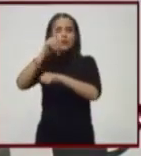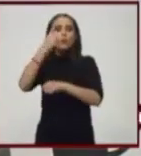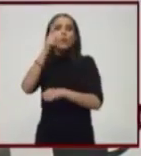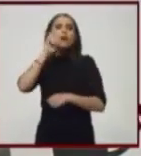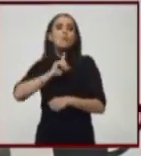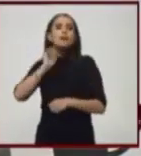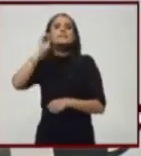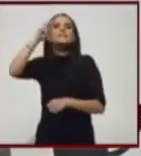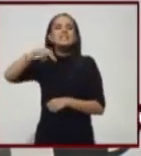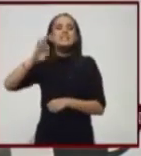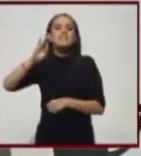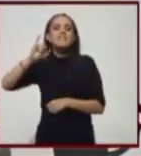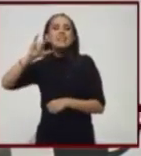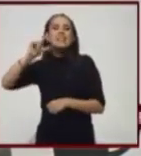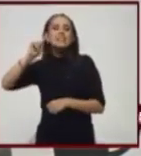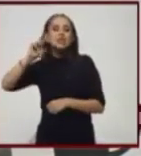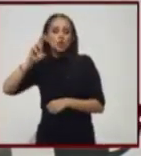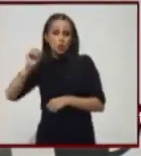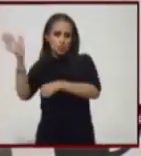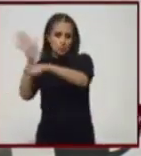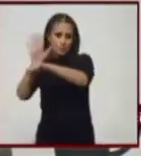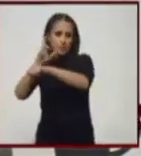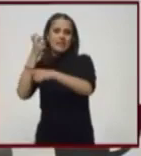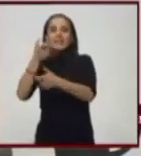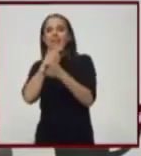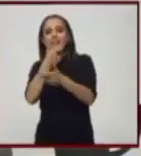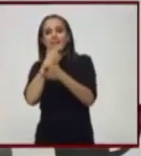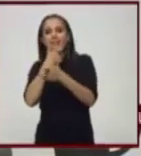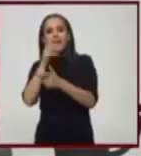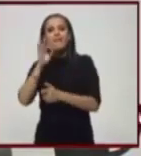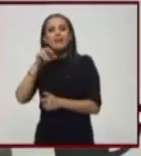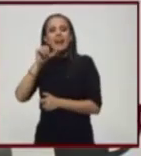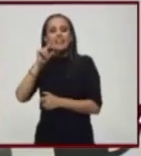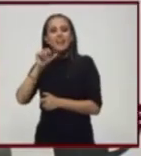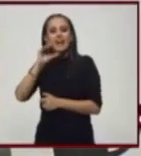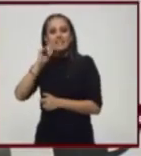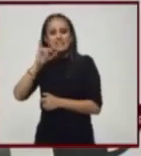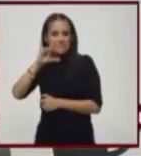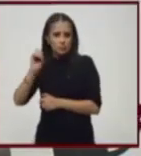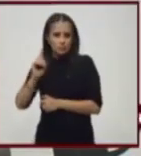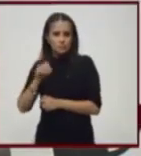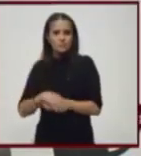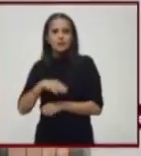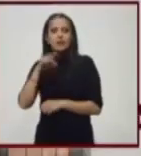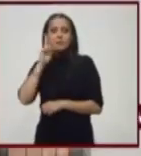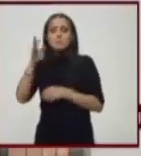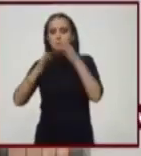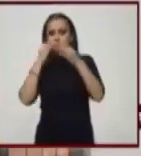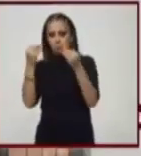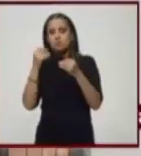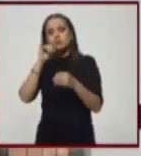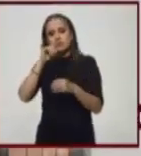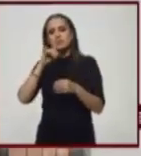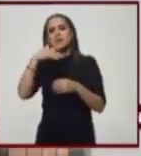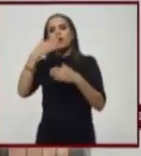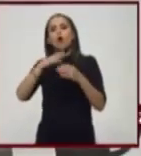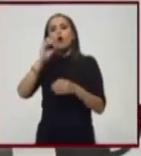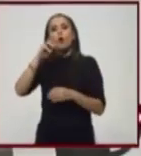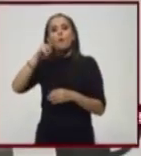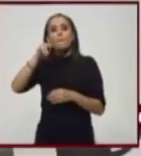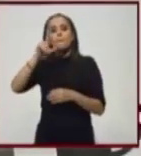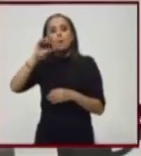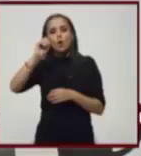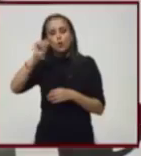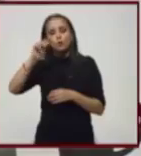mujer sin fin así está en cines una comedia con fernanda castillo que parece que él ha ido bastante le ha visto muy anunciado estamos por estrenar el complot mongol de